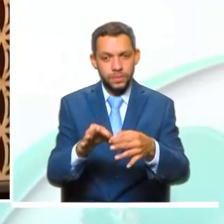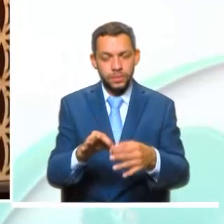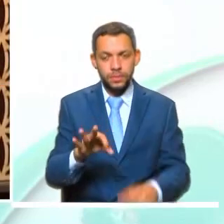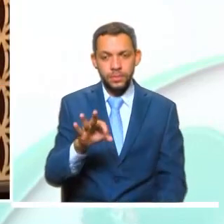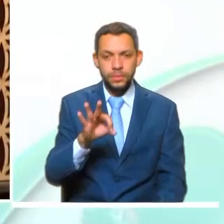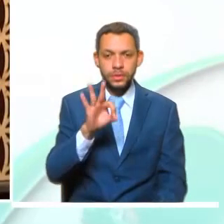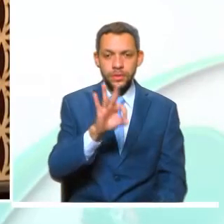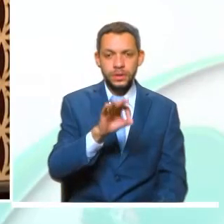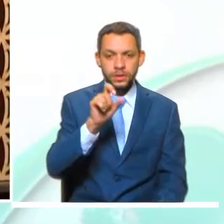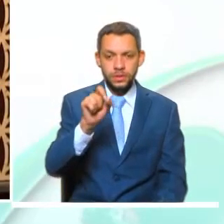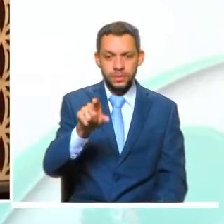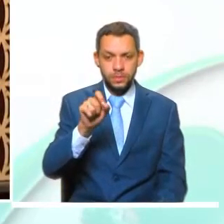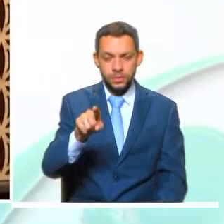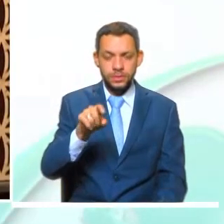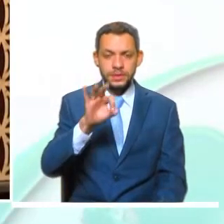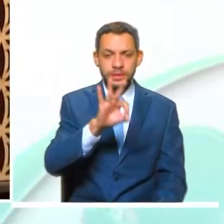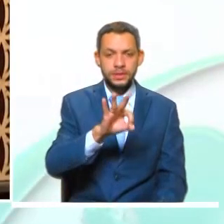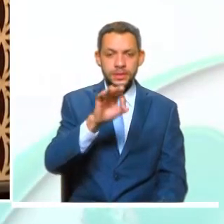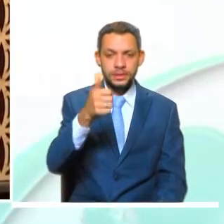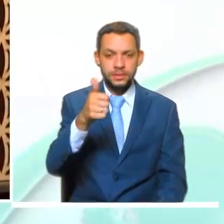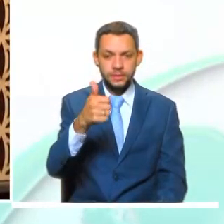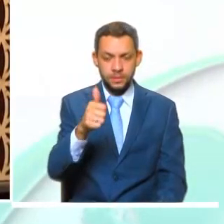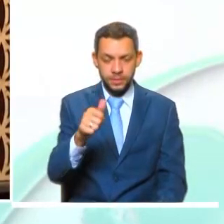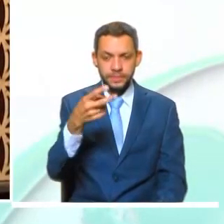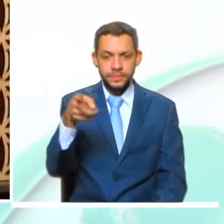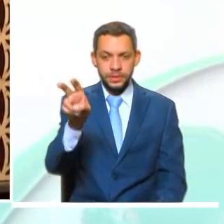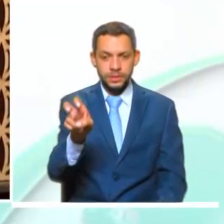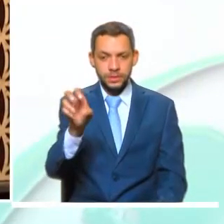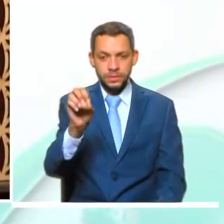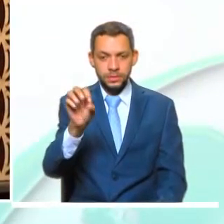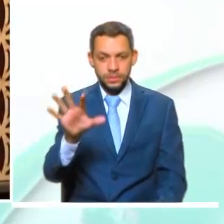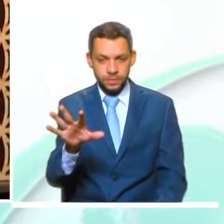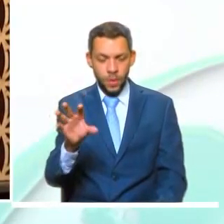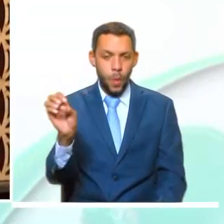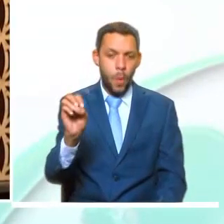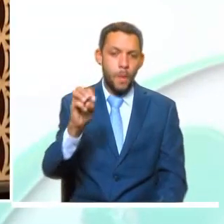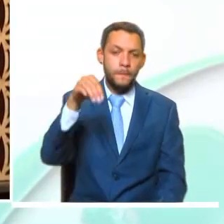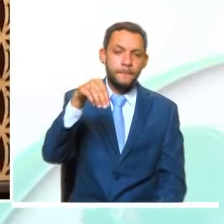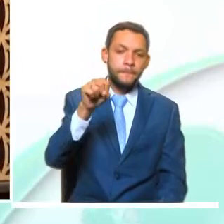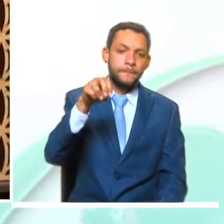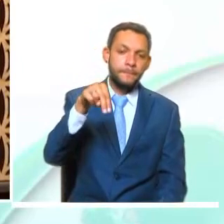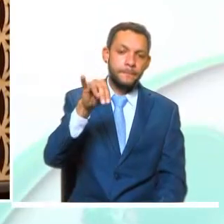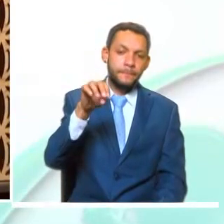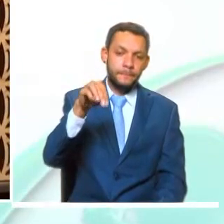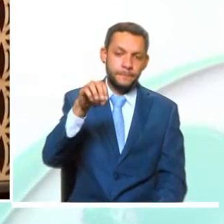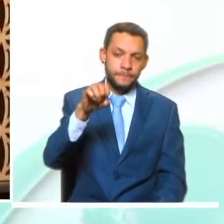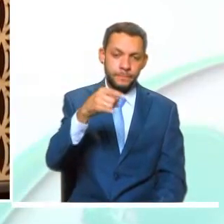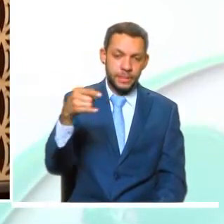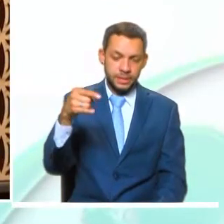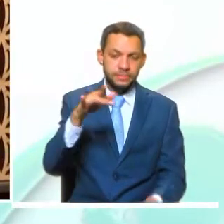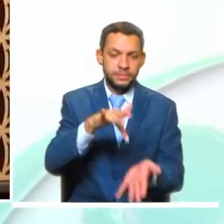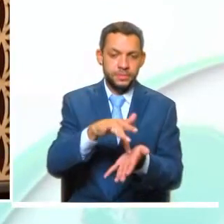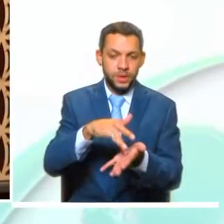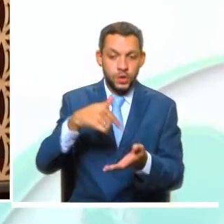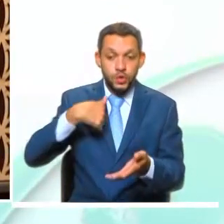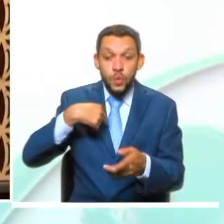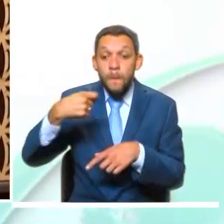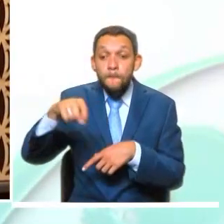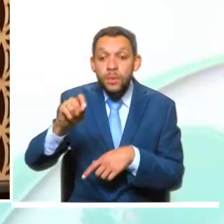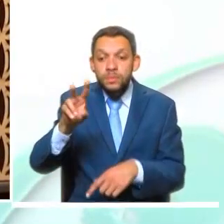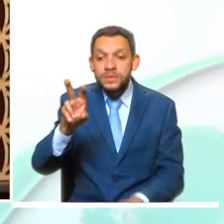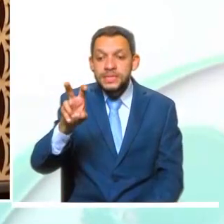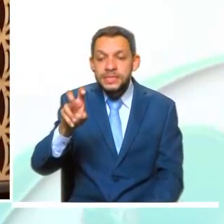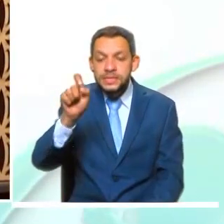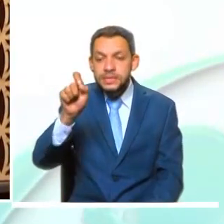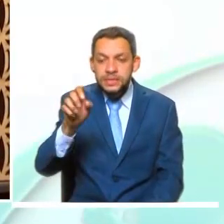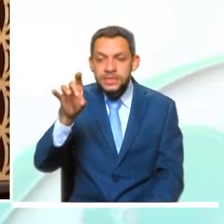3 10 17 05 o de maní mes en manizales 8 83 0 2 99 yo estaré a las 7 15 de la noche hasta las